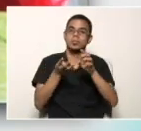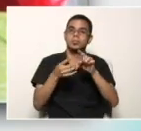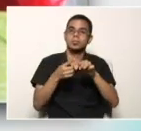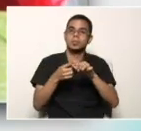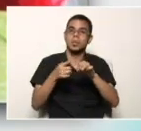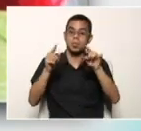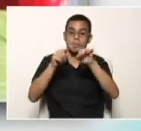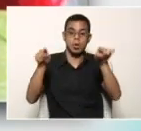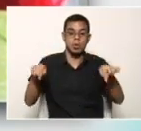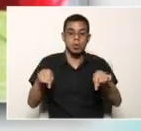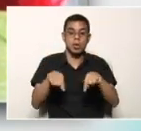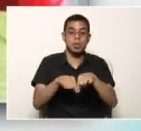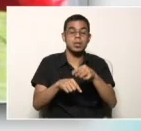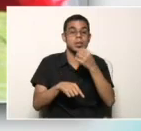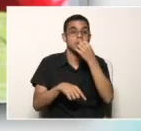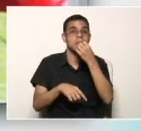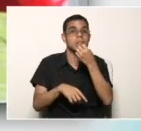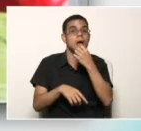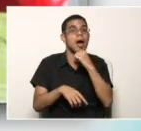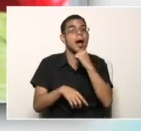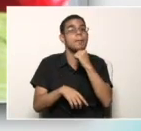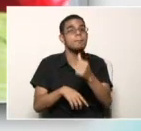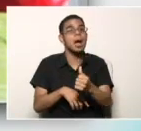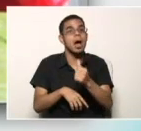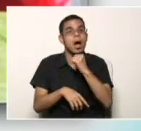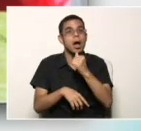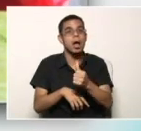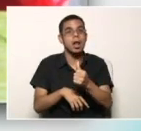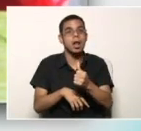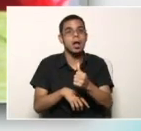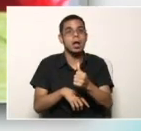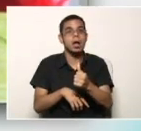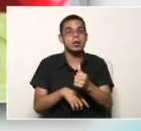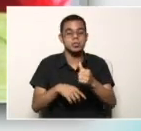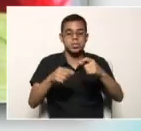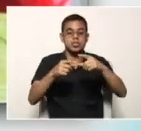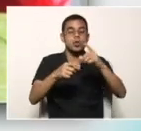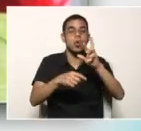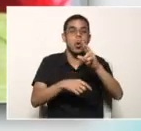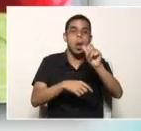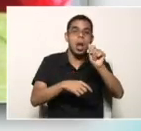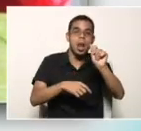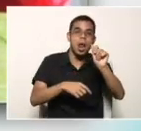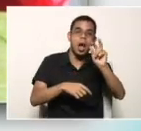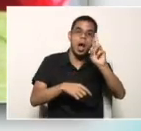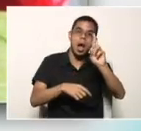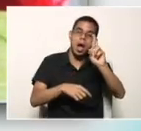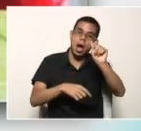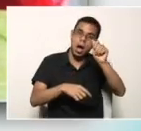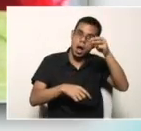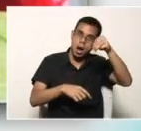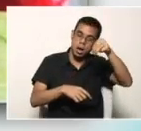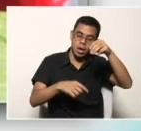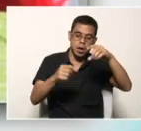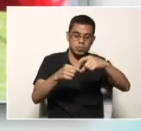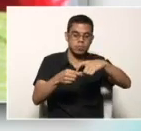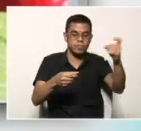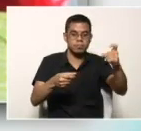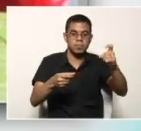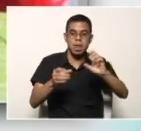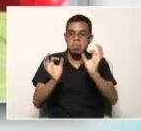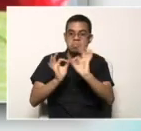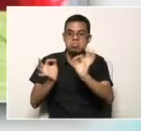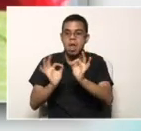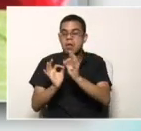tarjeta madre falla, es porque cuando yo le quito la memoria, ella no pita, no suena, ¿bien? Ahora, si la tarjeta madre